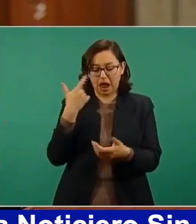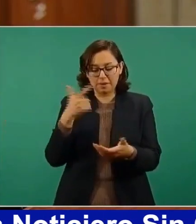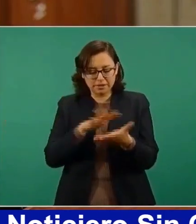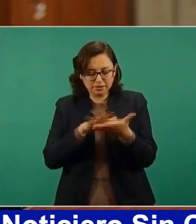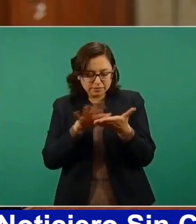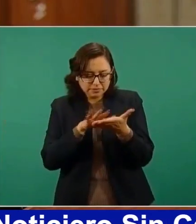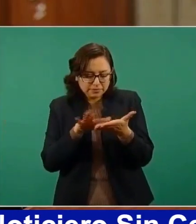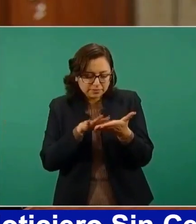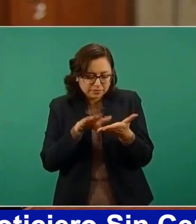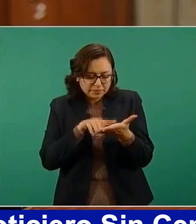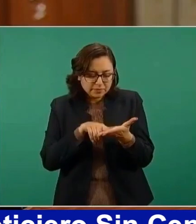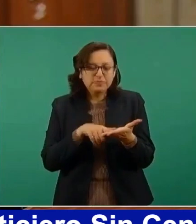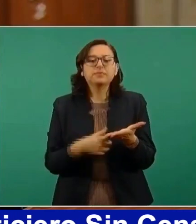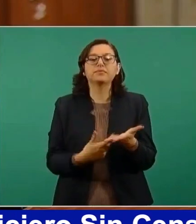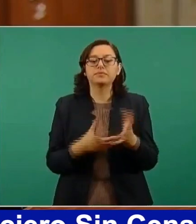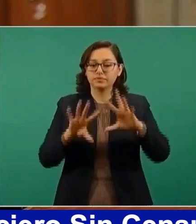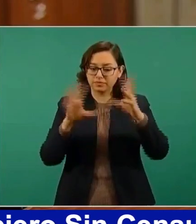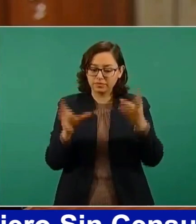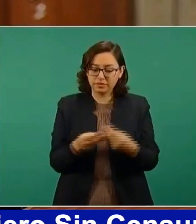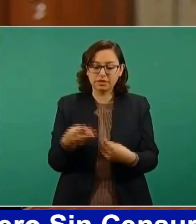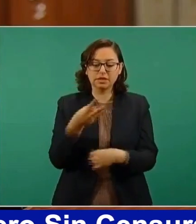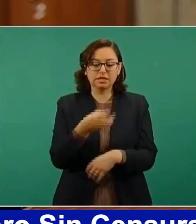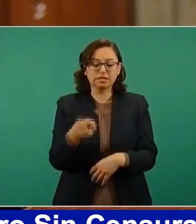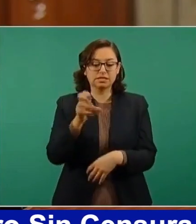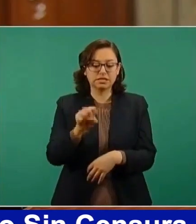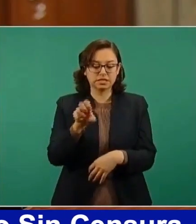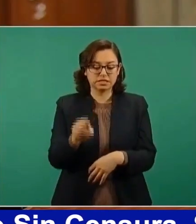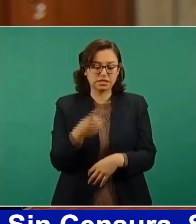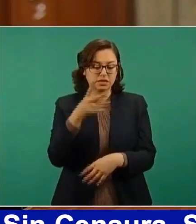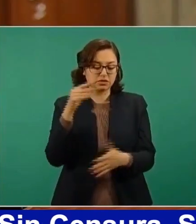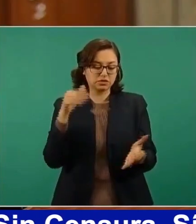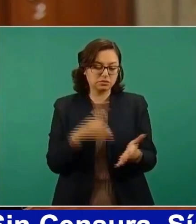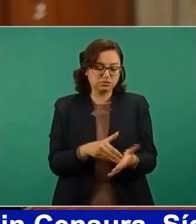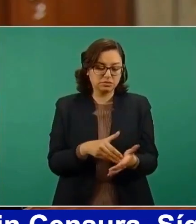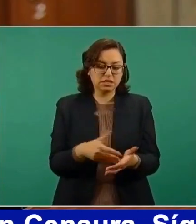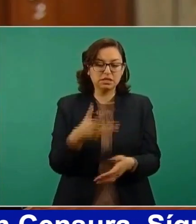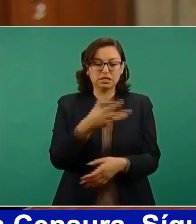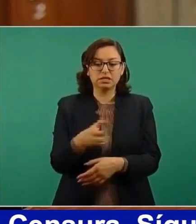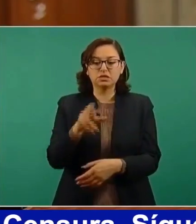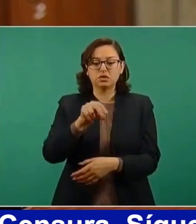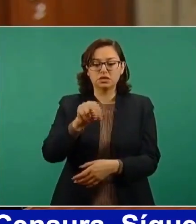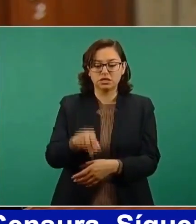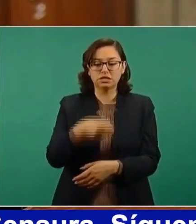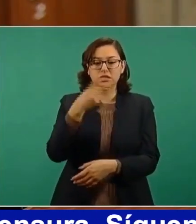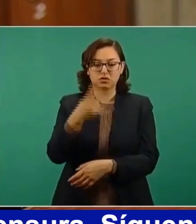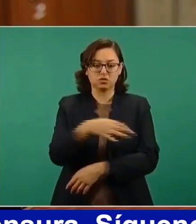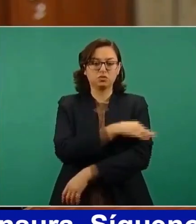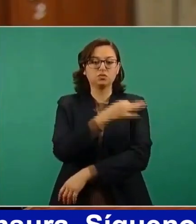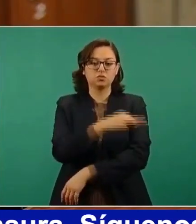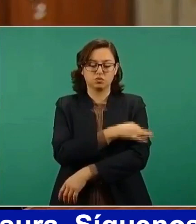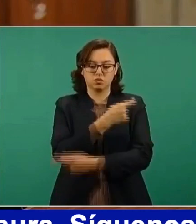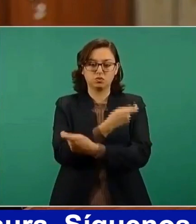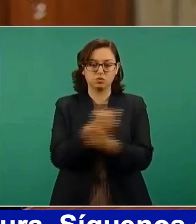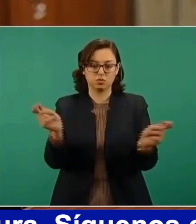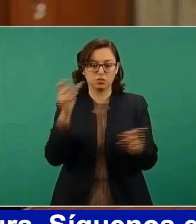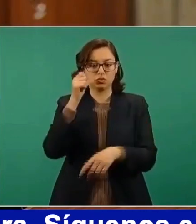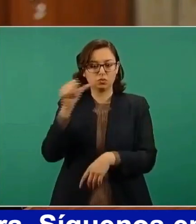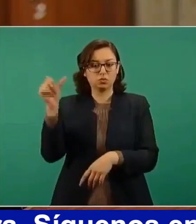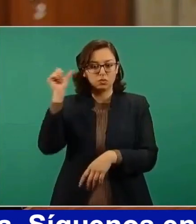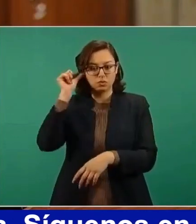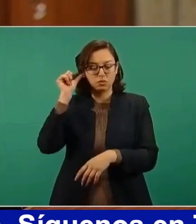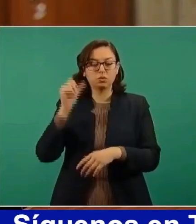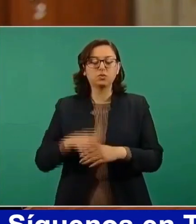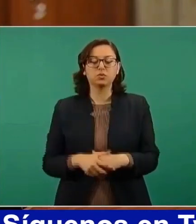362,582 aplicaciones el día de